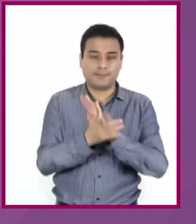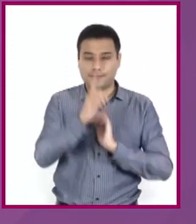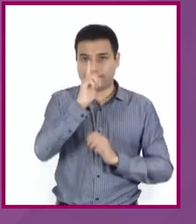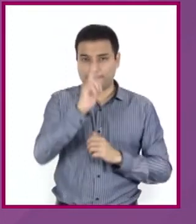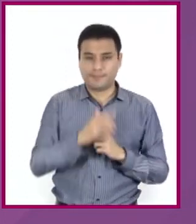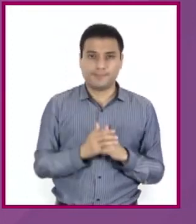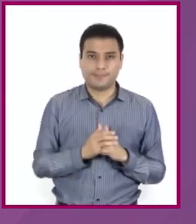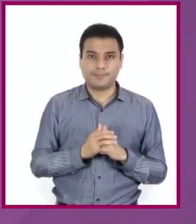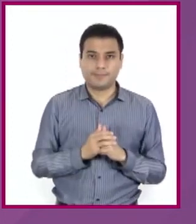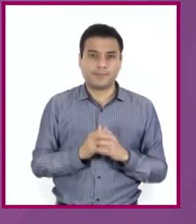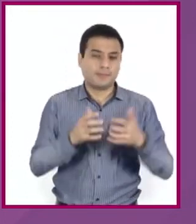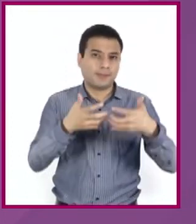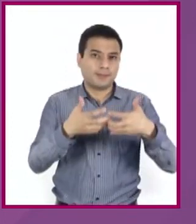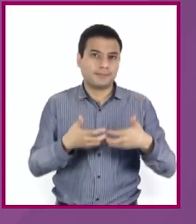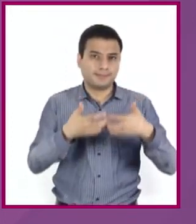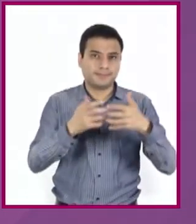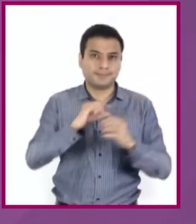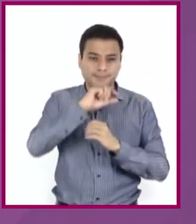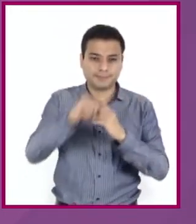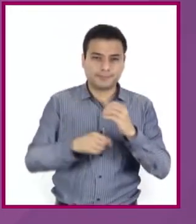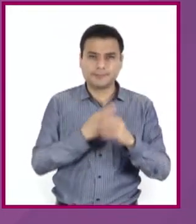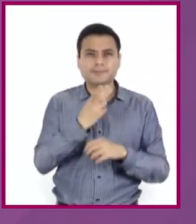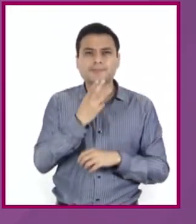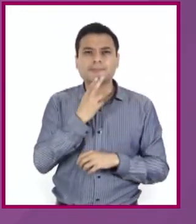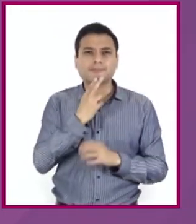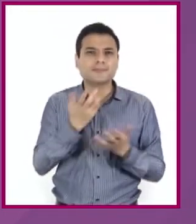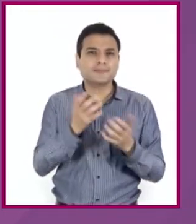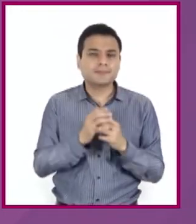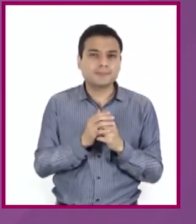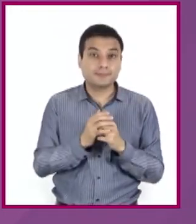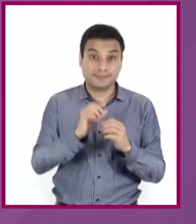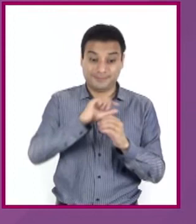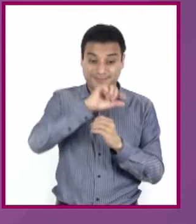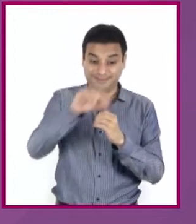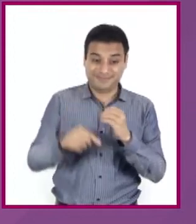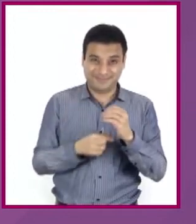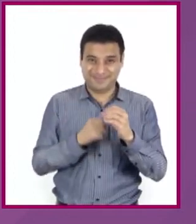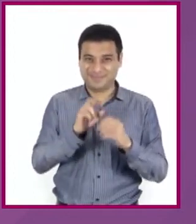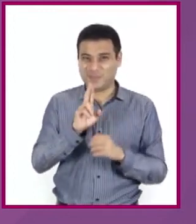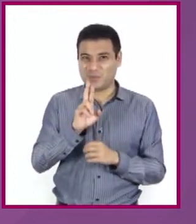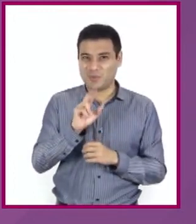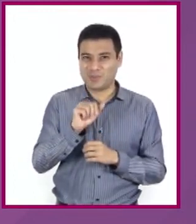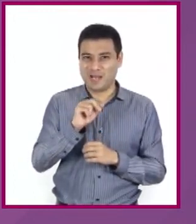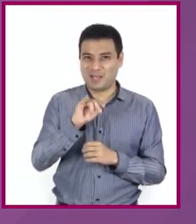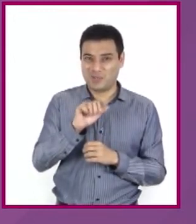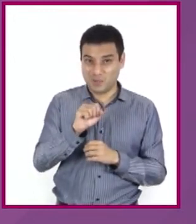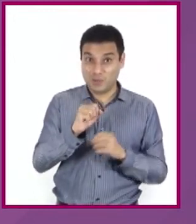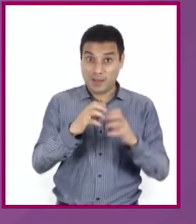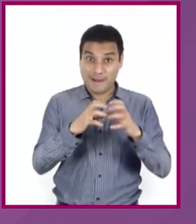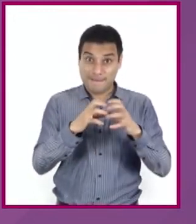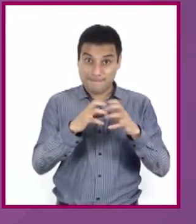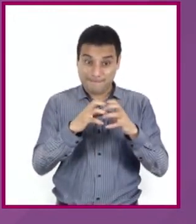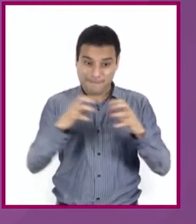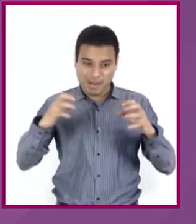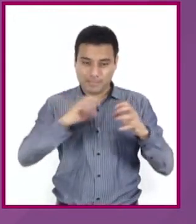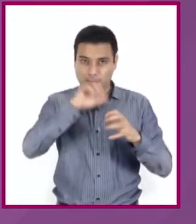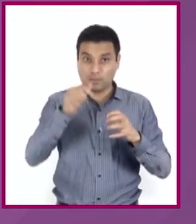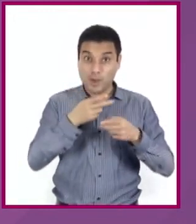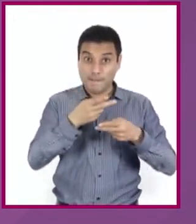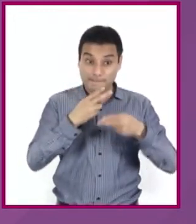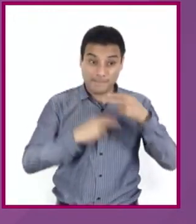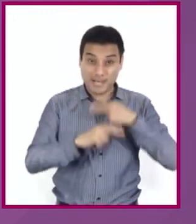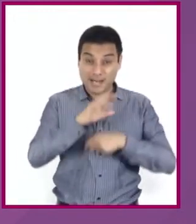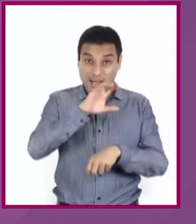en las nucleoeléctricas se utiliza la energía liberada al romper átomos de uranio en un reactor nuclear para producir vapor